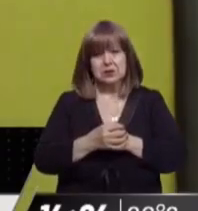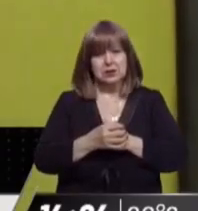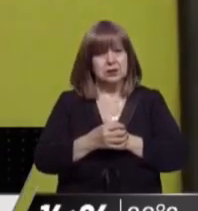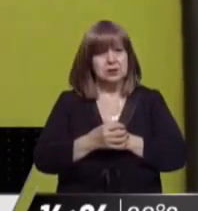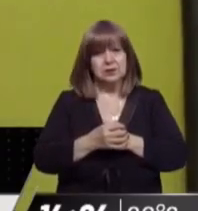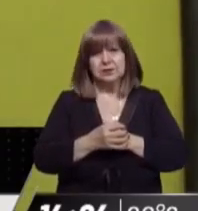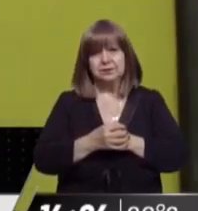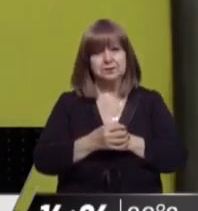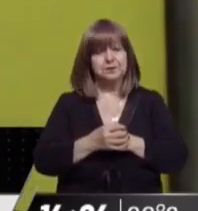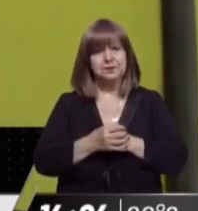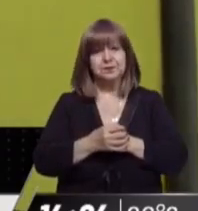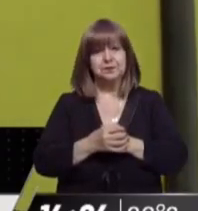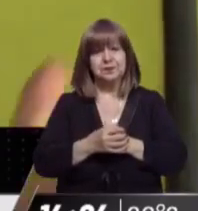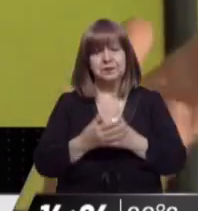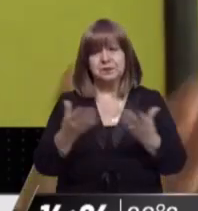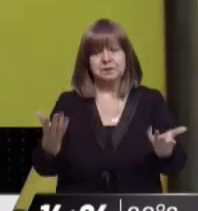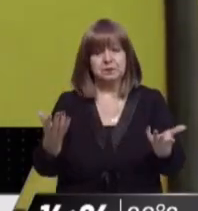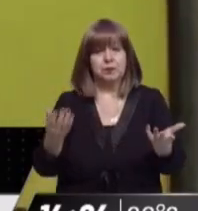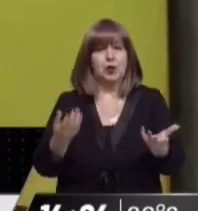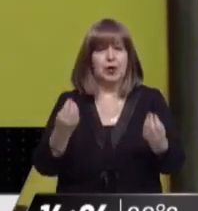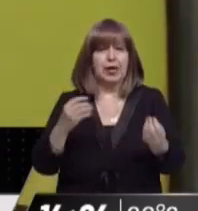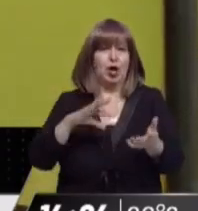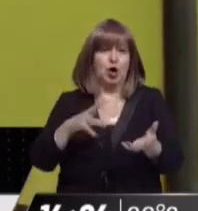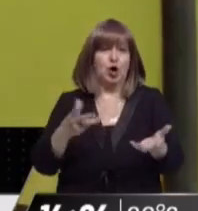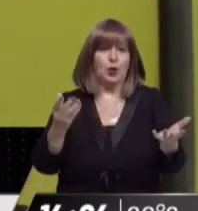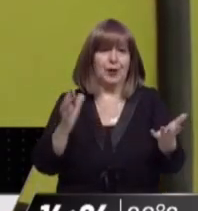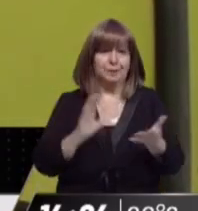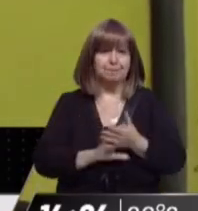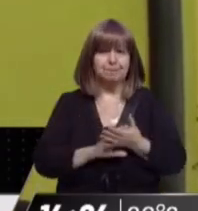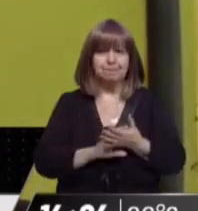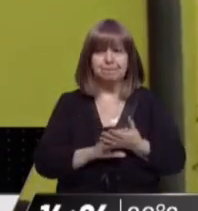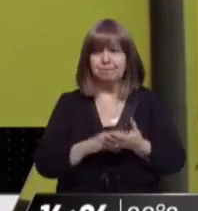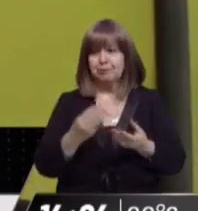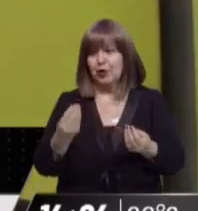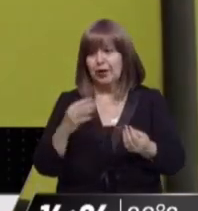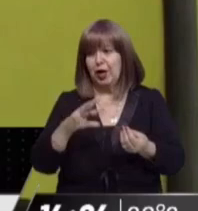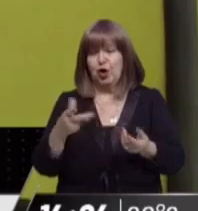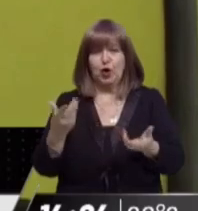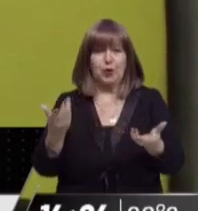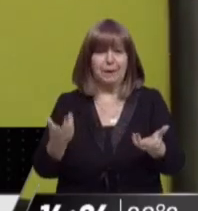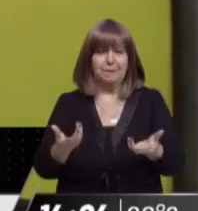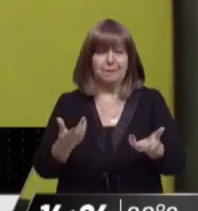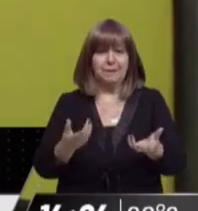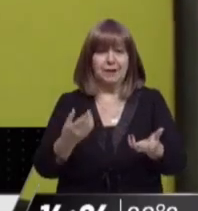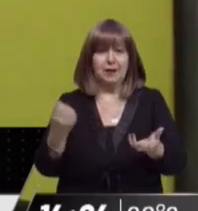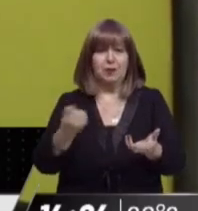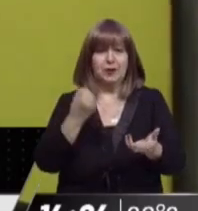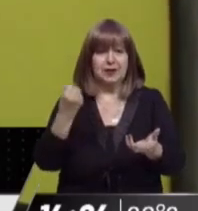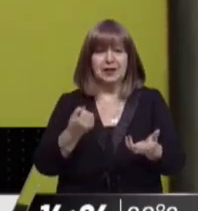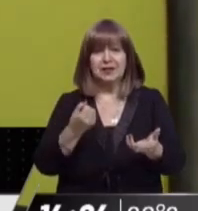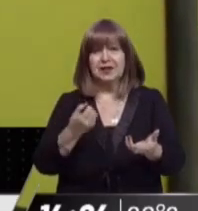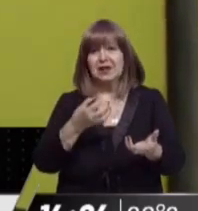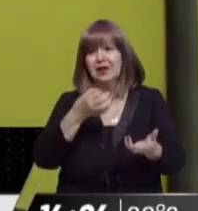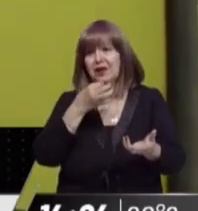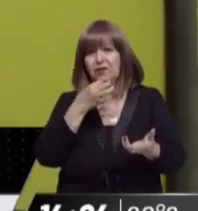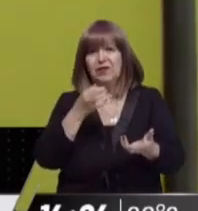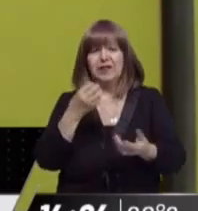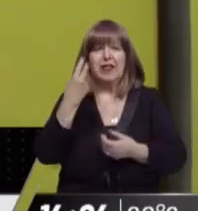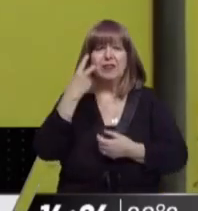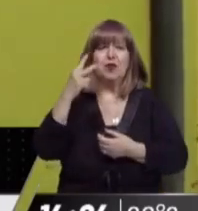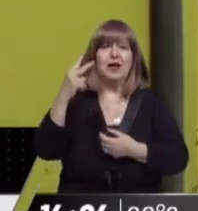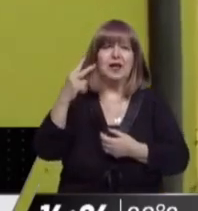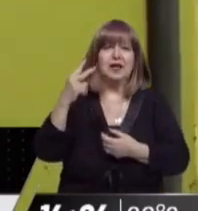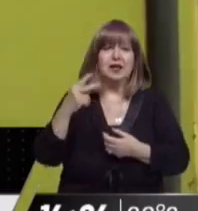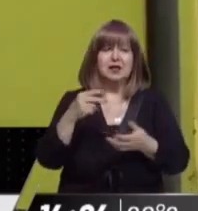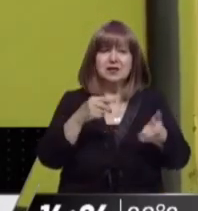preguntárselo a la gente que lo realizó. O sea, ¿cuál fue la finalidad? Creo que al venderlo por ese monto es como